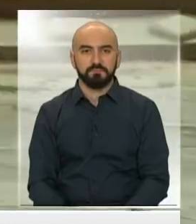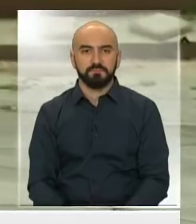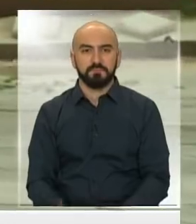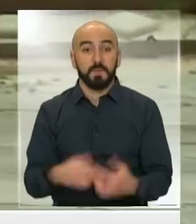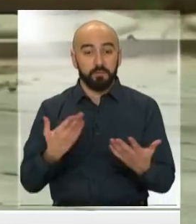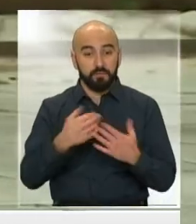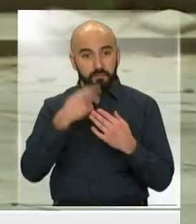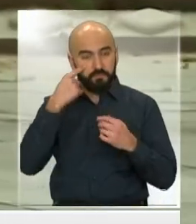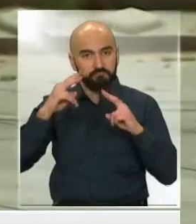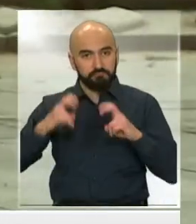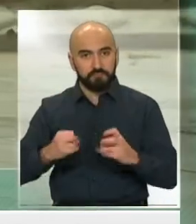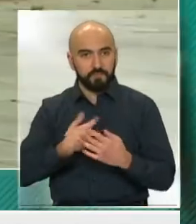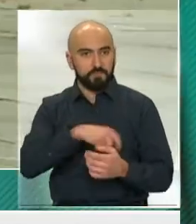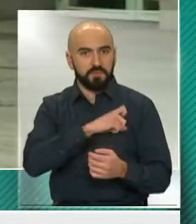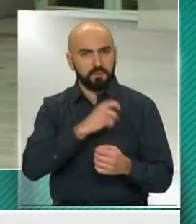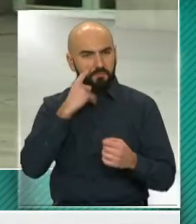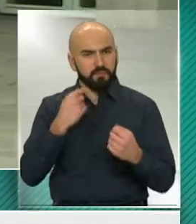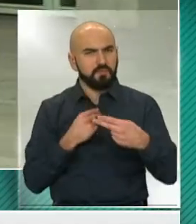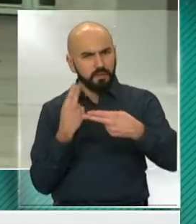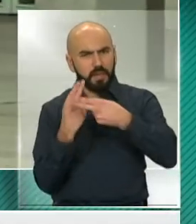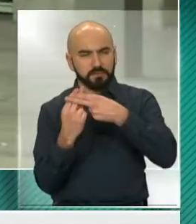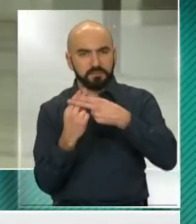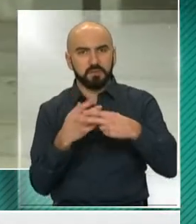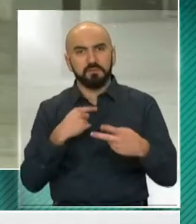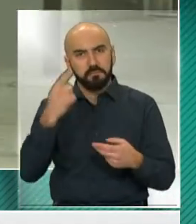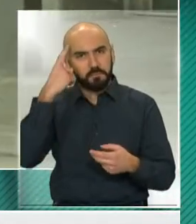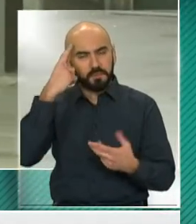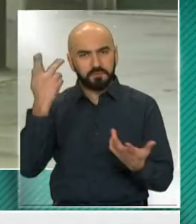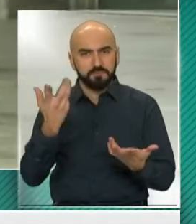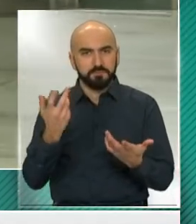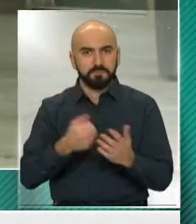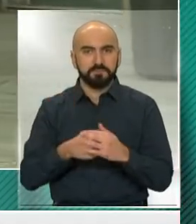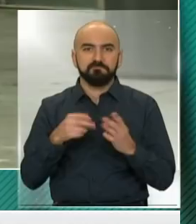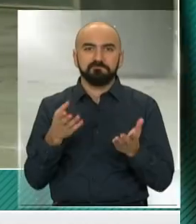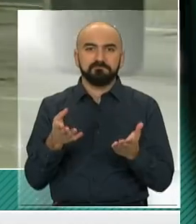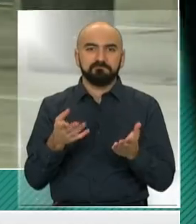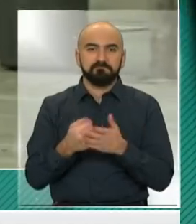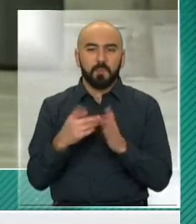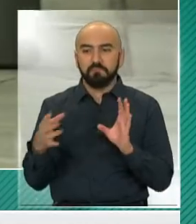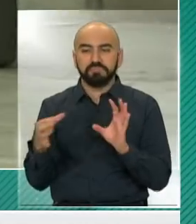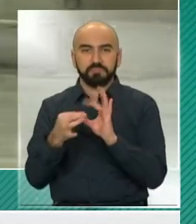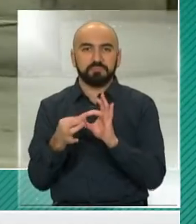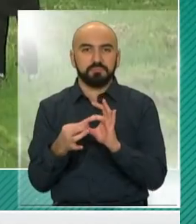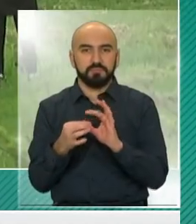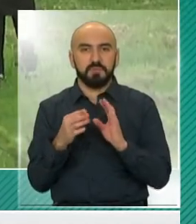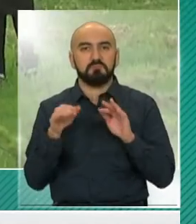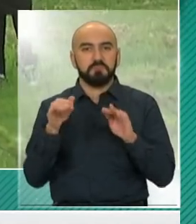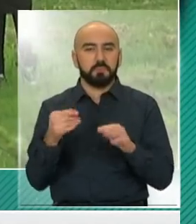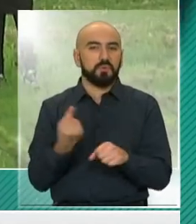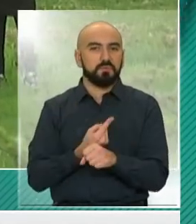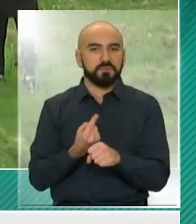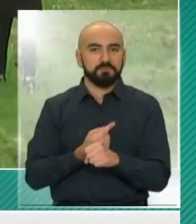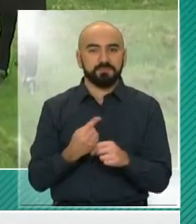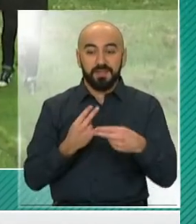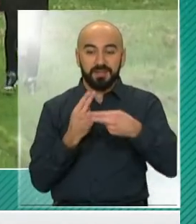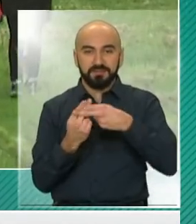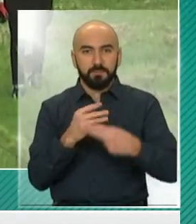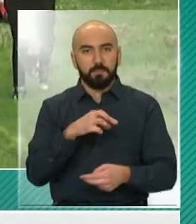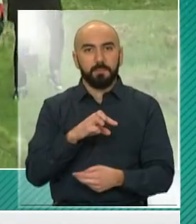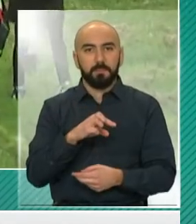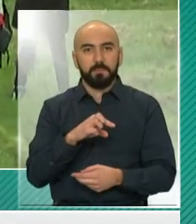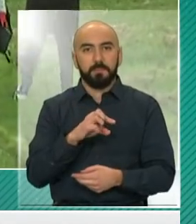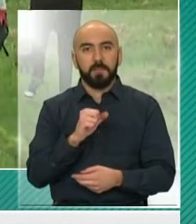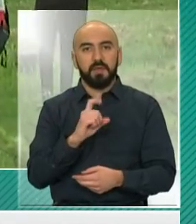españa hasta ahora y aparece un hashtag que me parece que va entrelazado lo que recién conversábamos mcs hashtag padres y